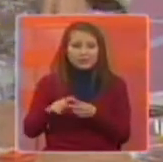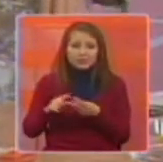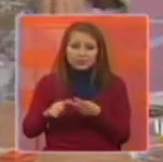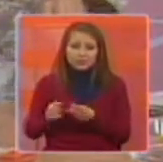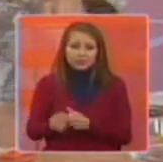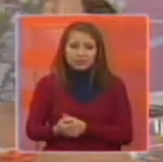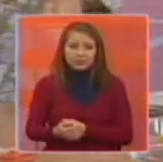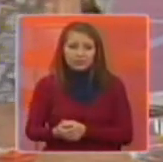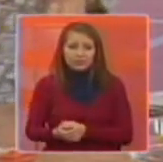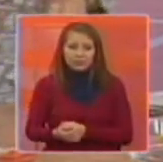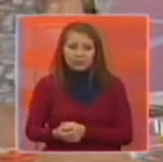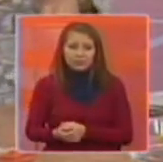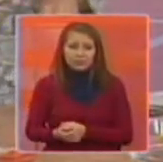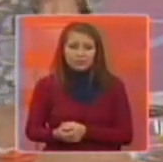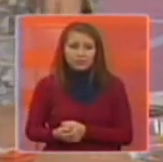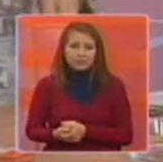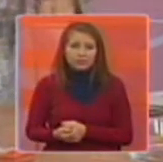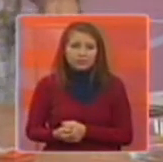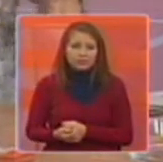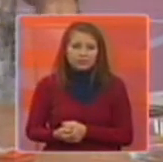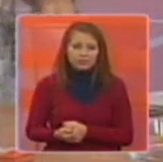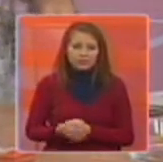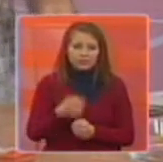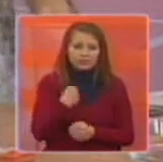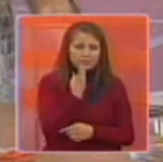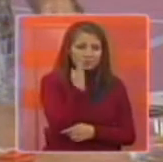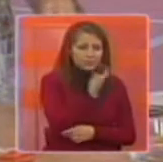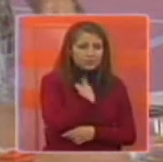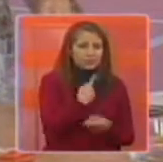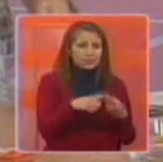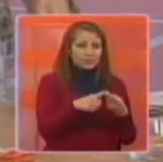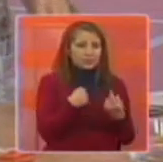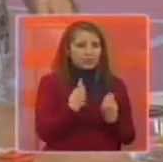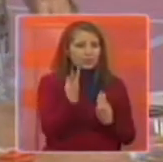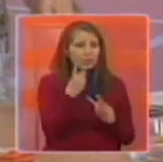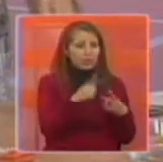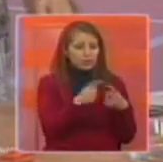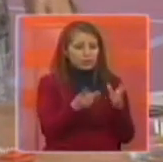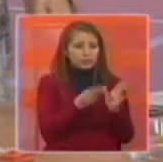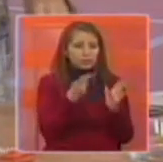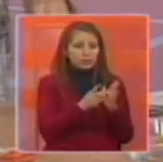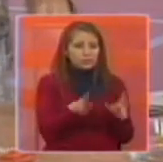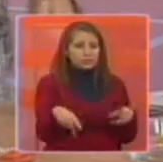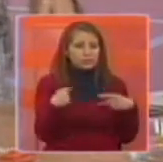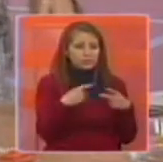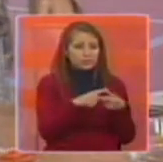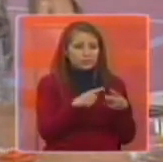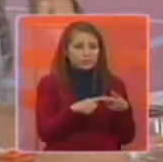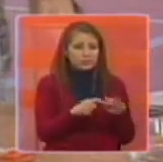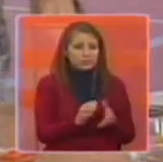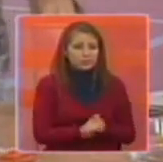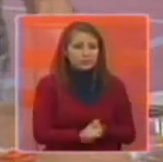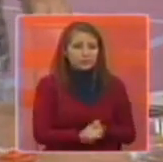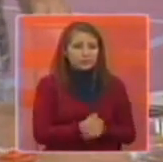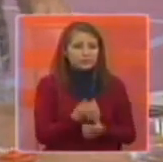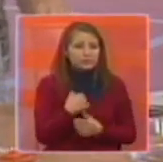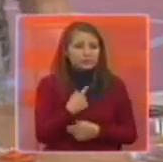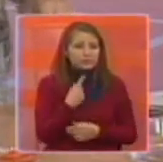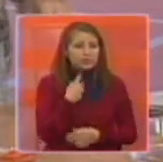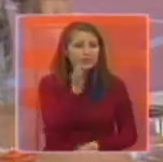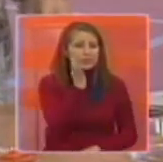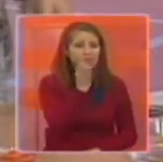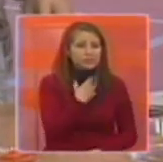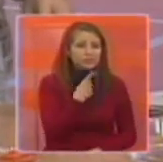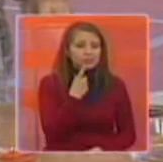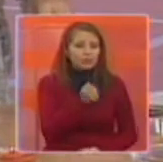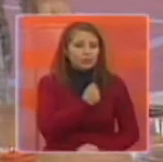sí, sí he visto los quimbolitos. De hecho, una vez o dos veces quimbolitos en mi vida, ¿verdad? Sí. Por ser cocinera y son bien ricos.